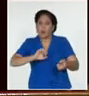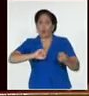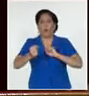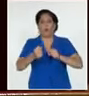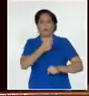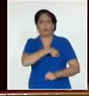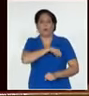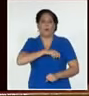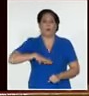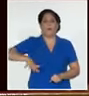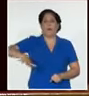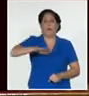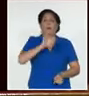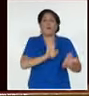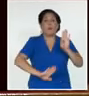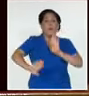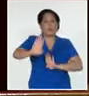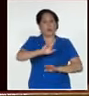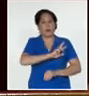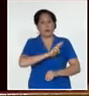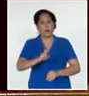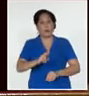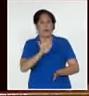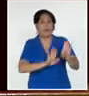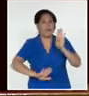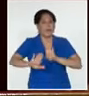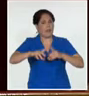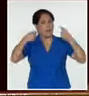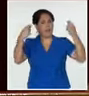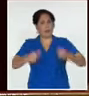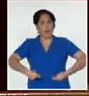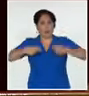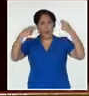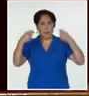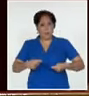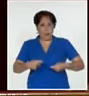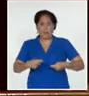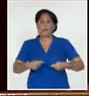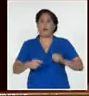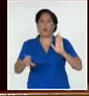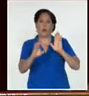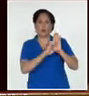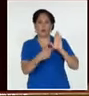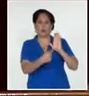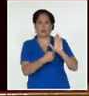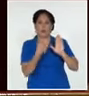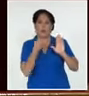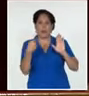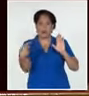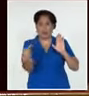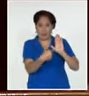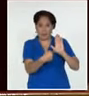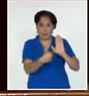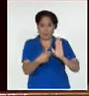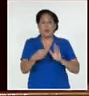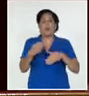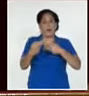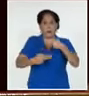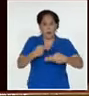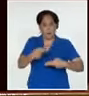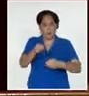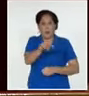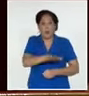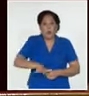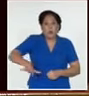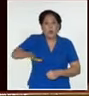popular, de defender la revolución y de defender el derecho refrendado en Constitución a construir y desarrollar el